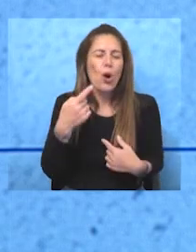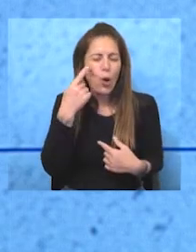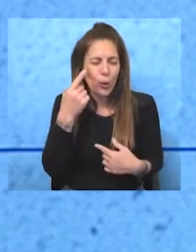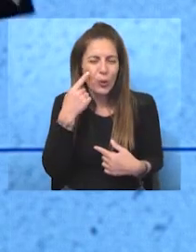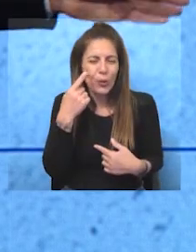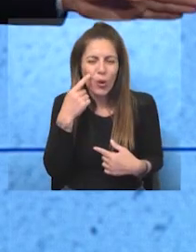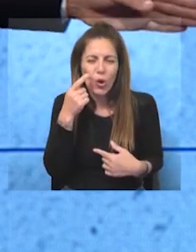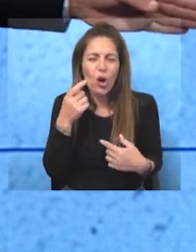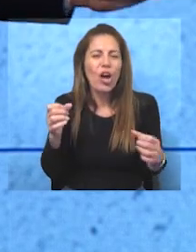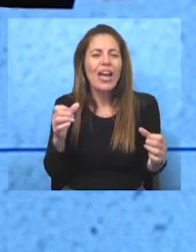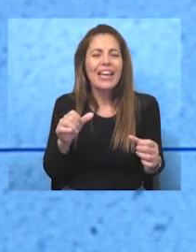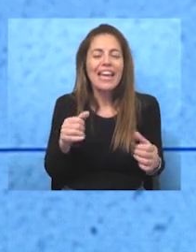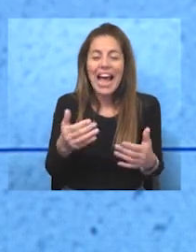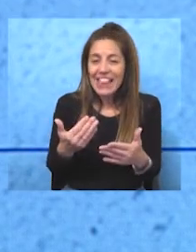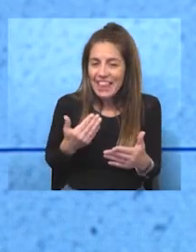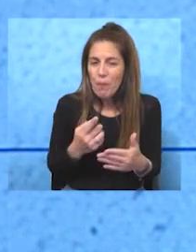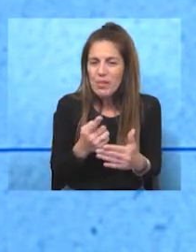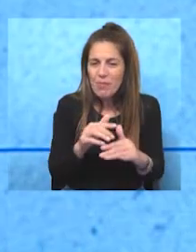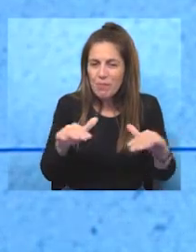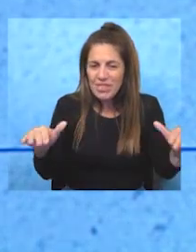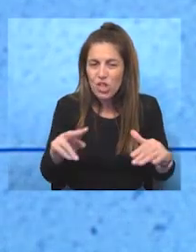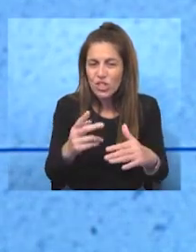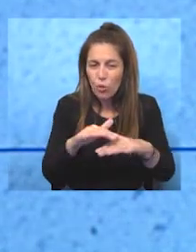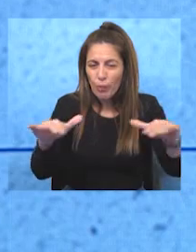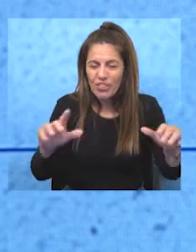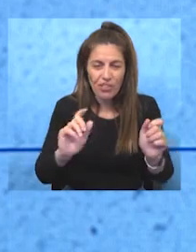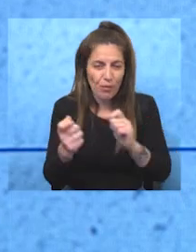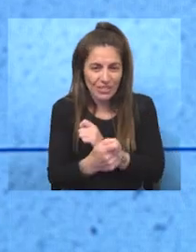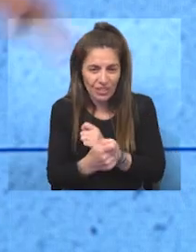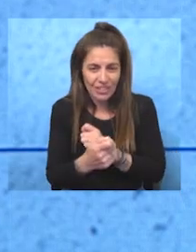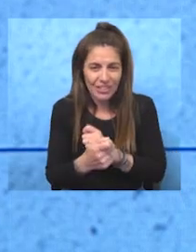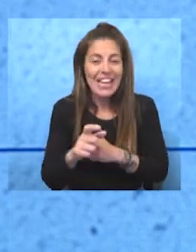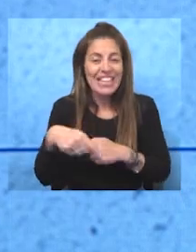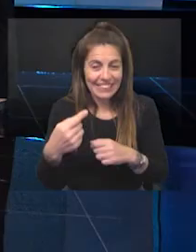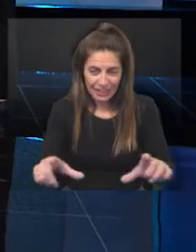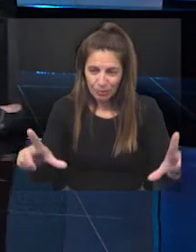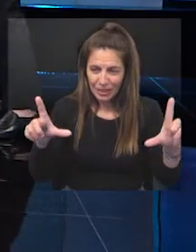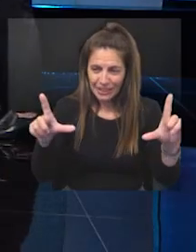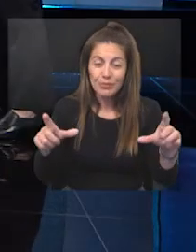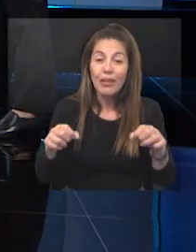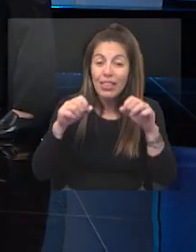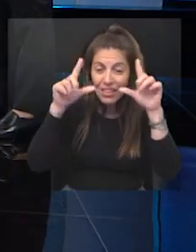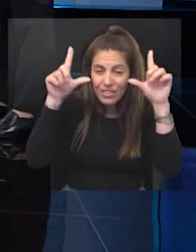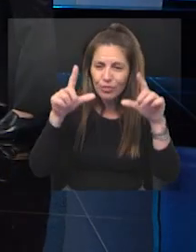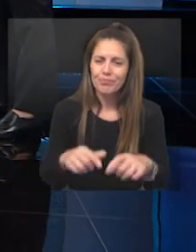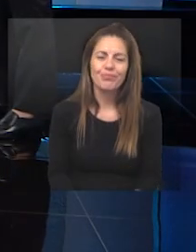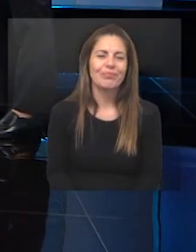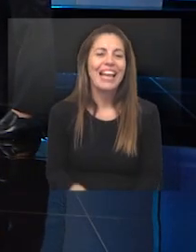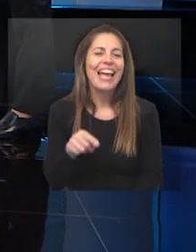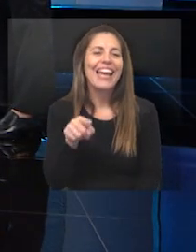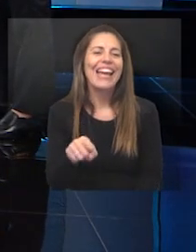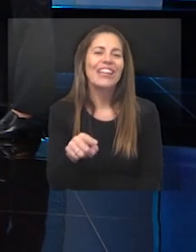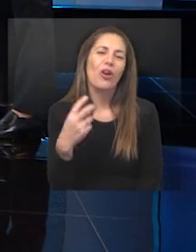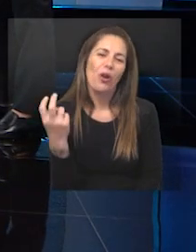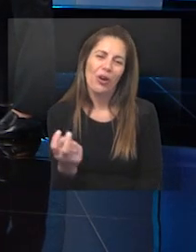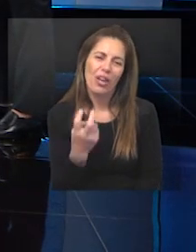es qué es lo que hay atrás del primer piso y segundo piso de transformaciones que es la siguiente imagen aten a vamos Esto es lo que ellos